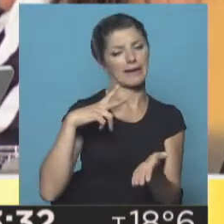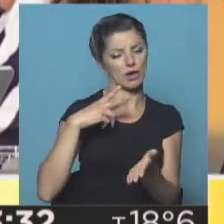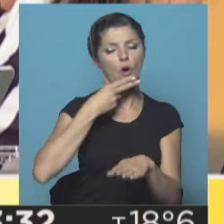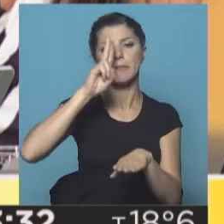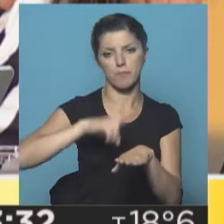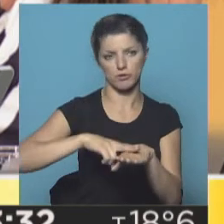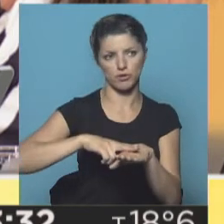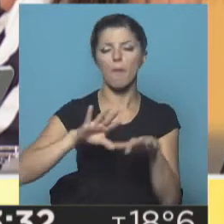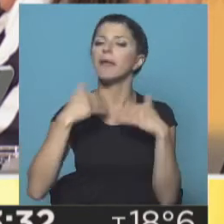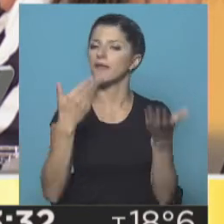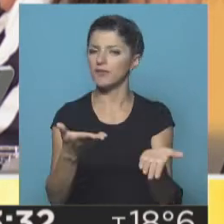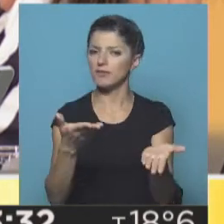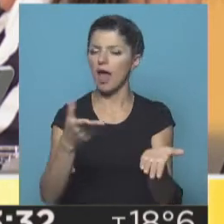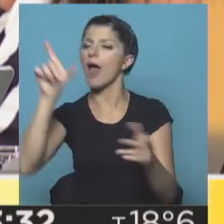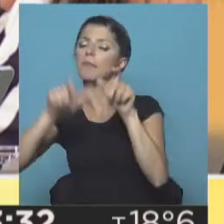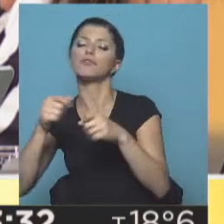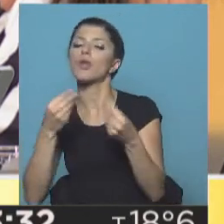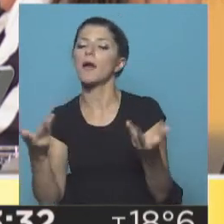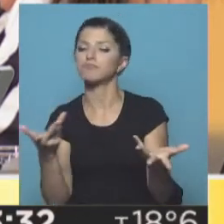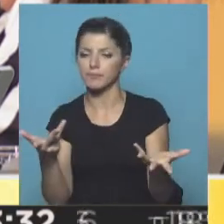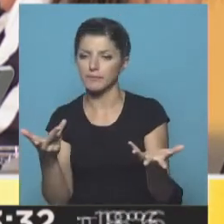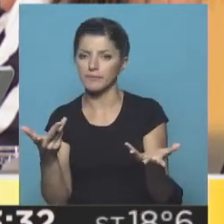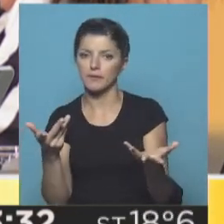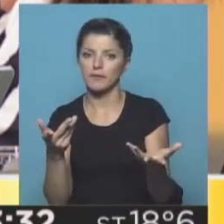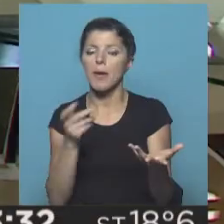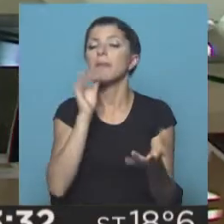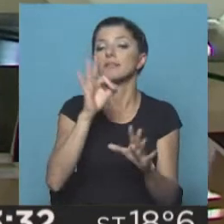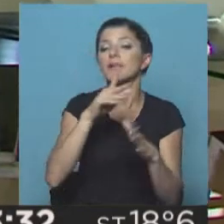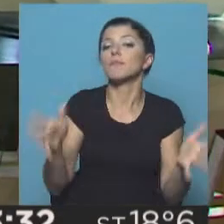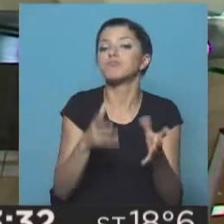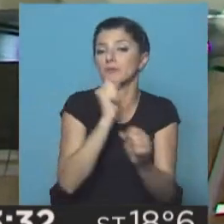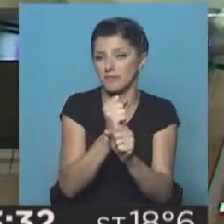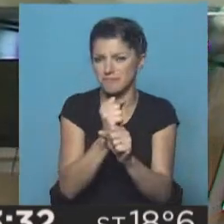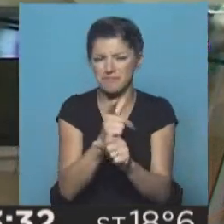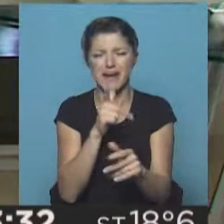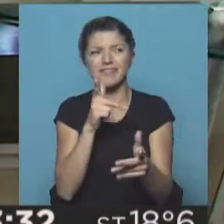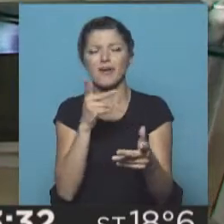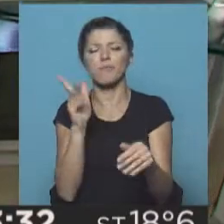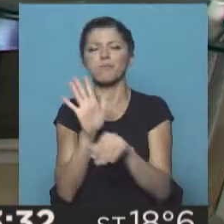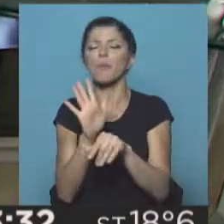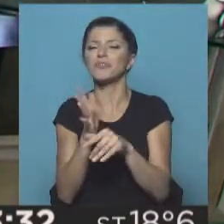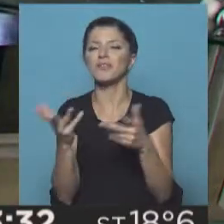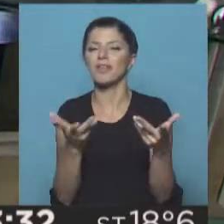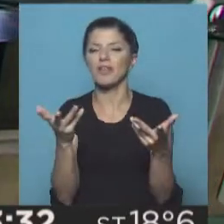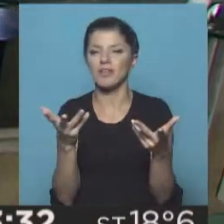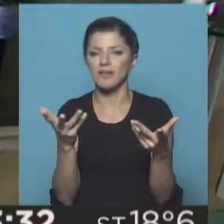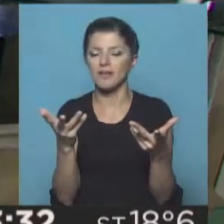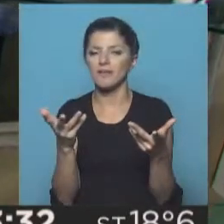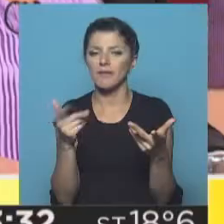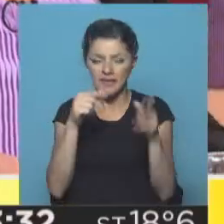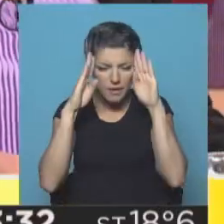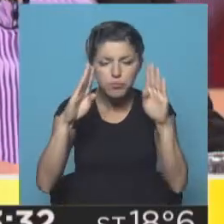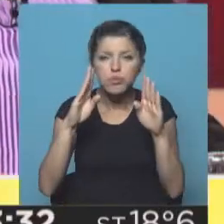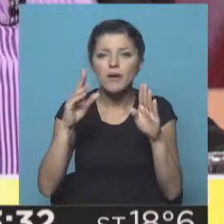cuánto benefician a la gente? Porque generan empleo, si existe o no existe el derrame. Pareciera que está más asentado en qué